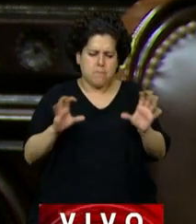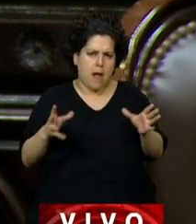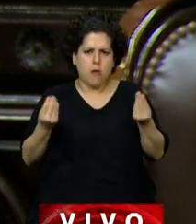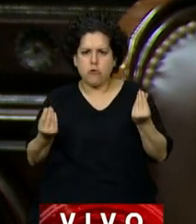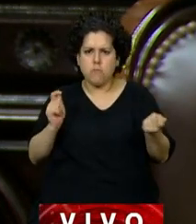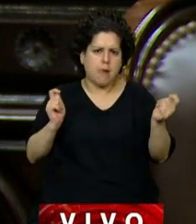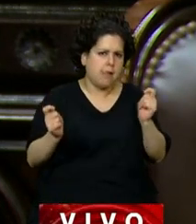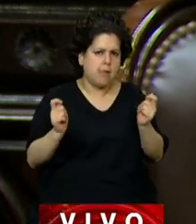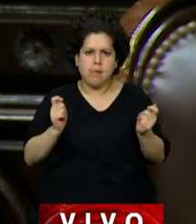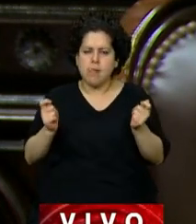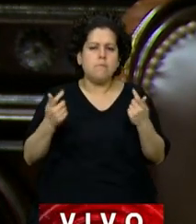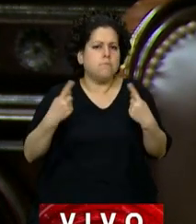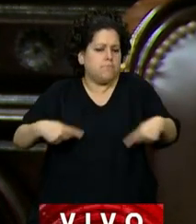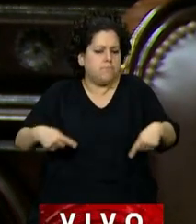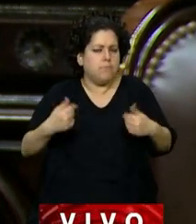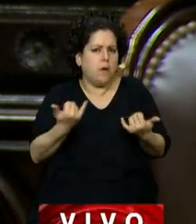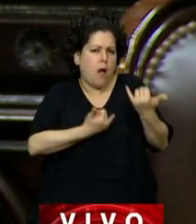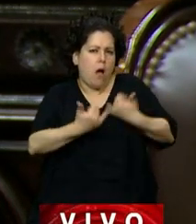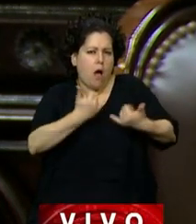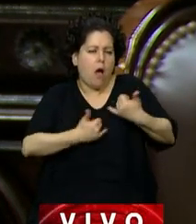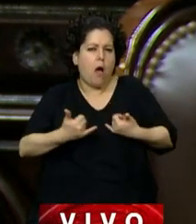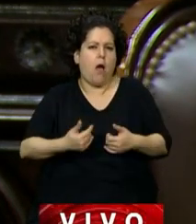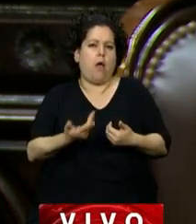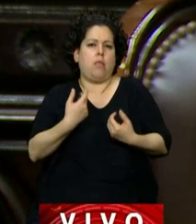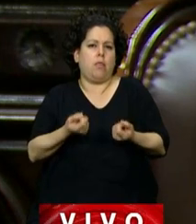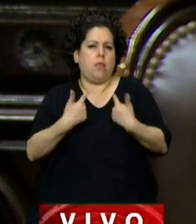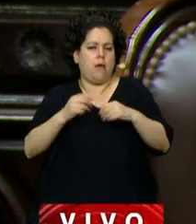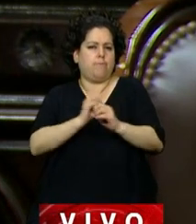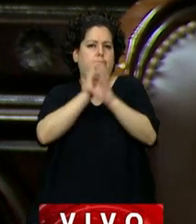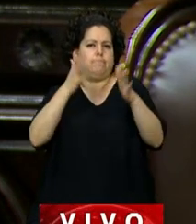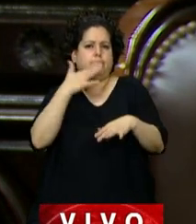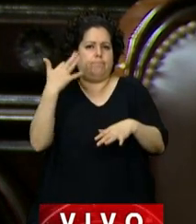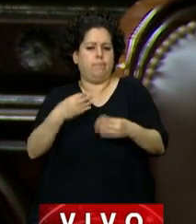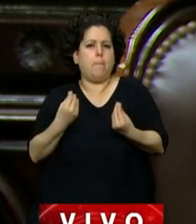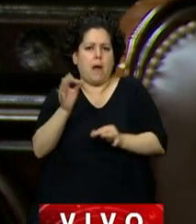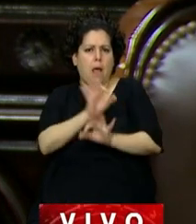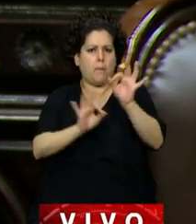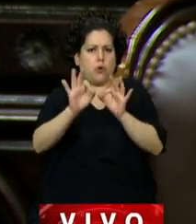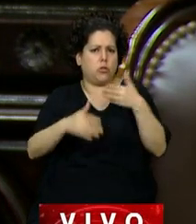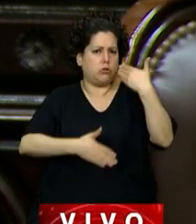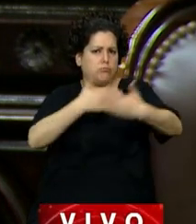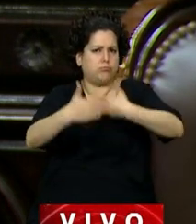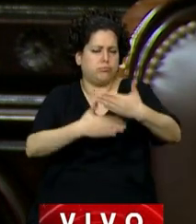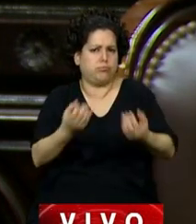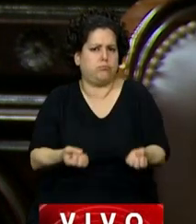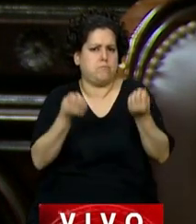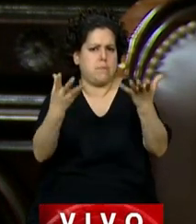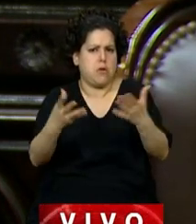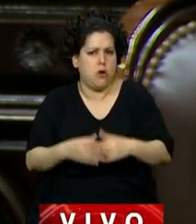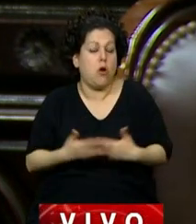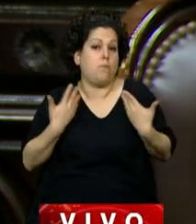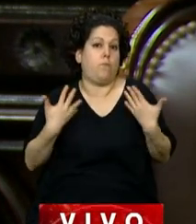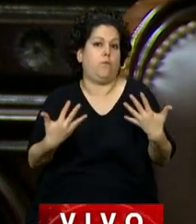que hacer algún reajuste, algún retoque en los planes y proyectos que estamos llevando adelante. Y por supuesto